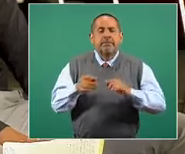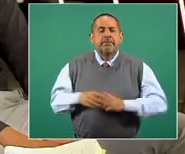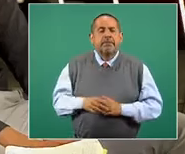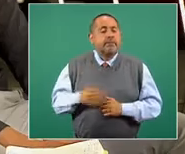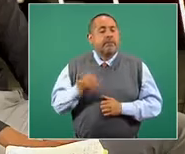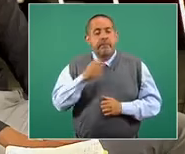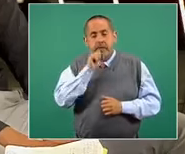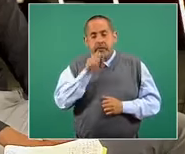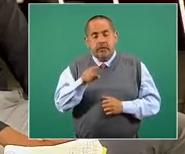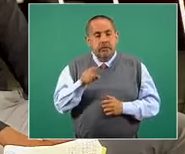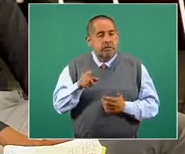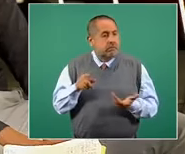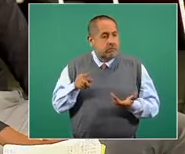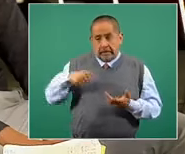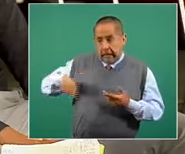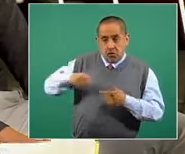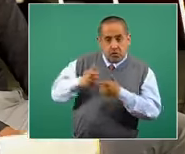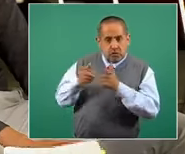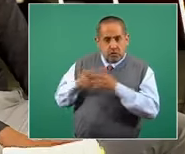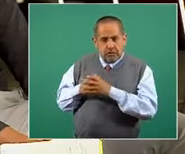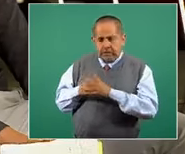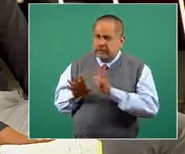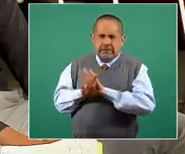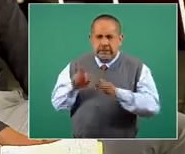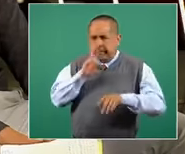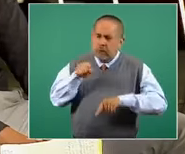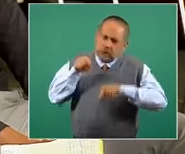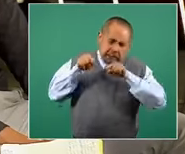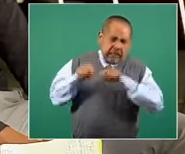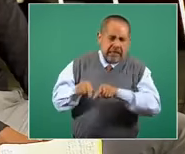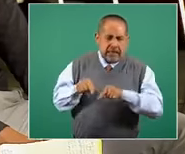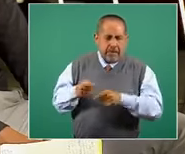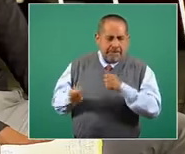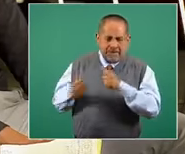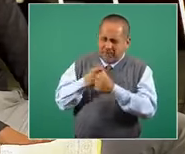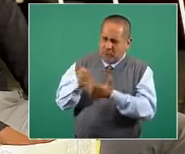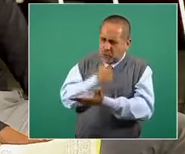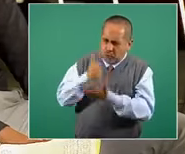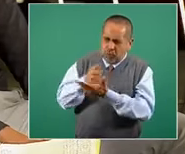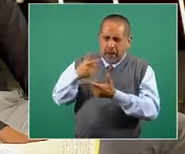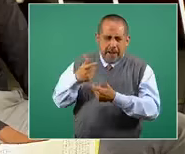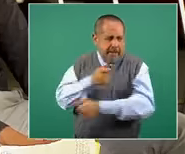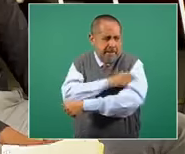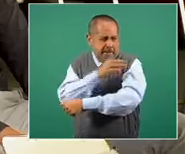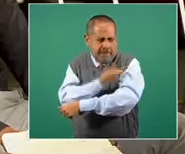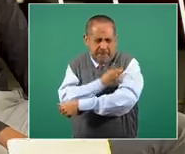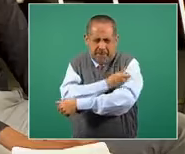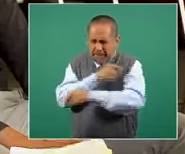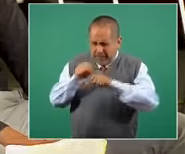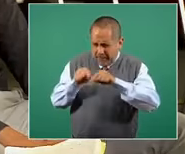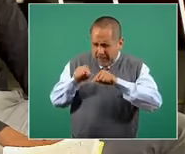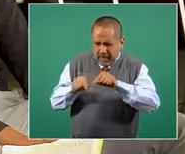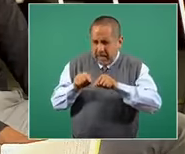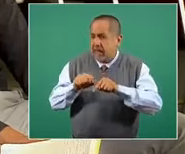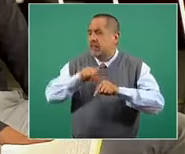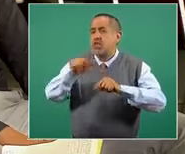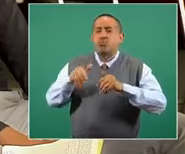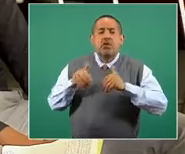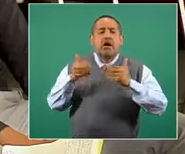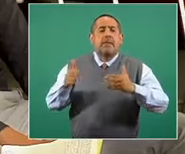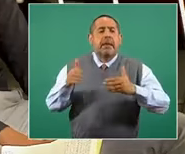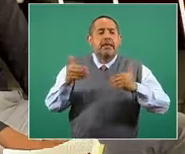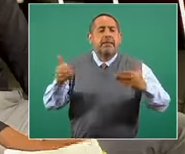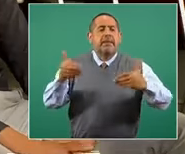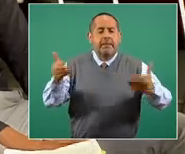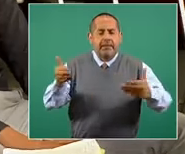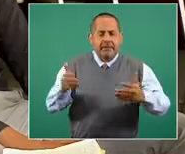Y entonces ellos empezaban ya a organizarse del centro a la periferia. ¿Es esto cierto? ¿Va a haber un cambio